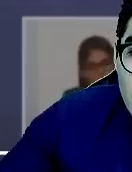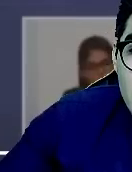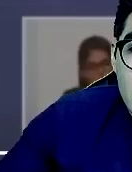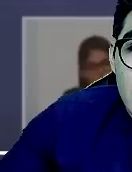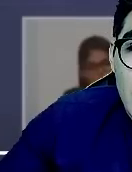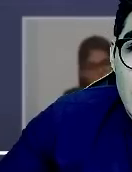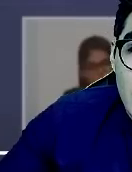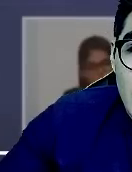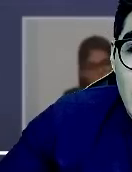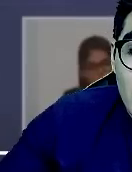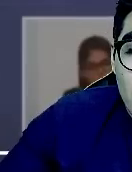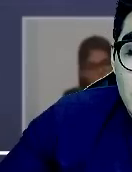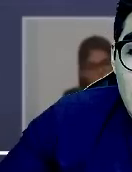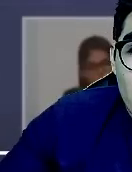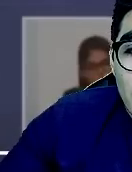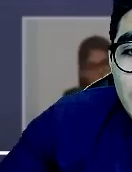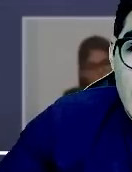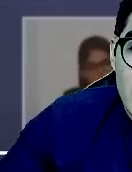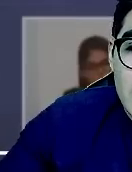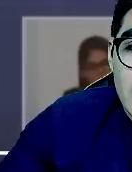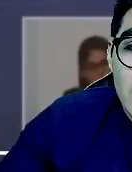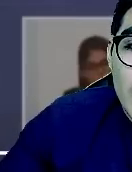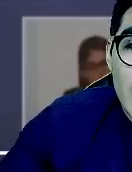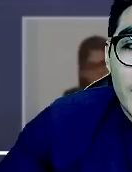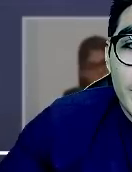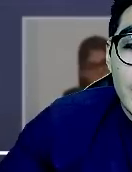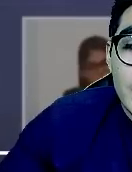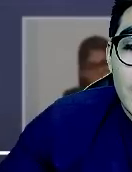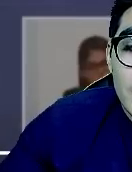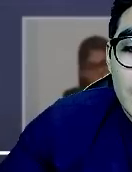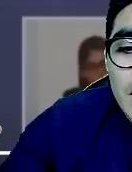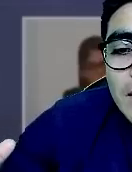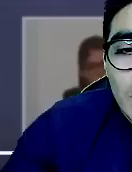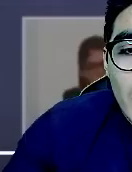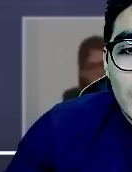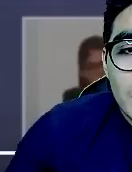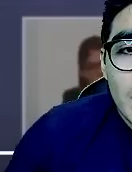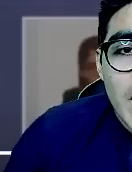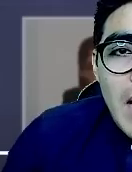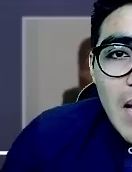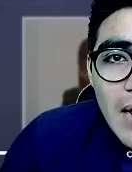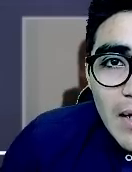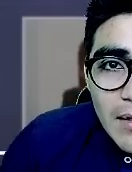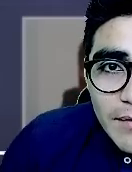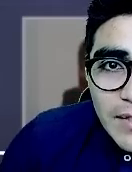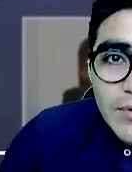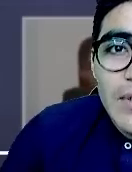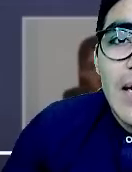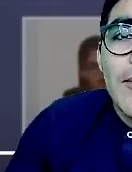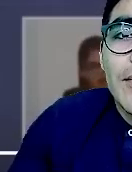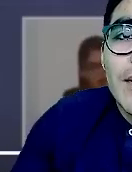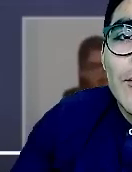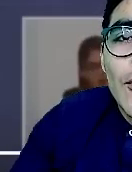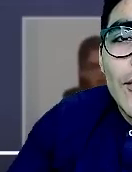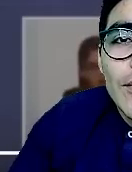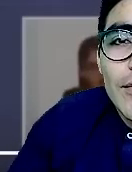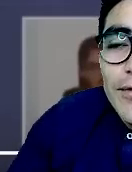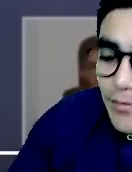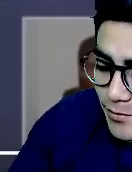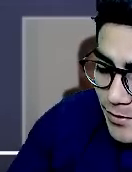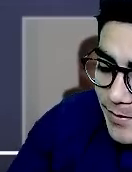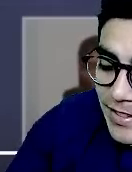Y no es de seguir hablando del pasado, pero sí es como una referencia. Cuando se había visto que la Corte